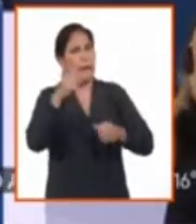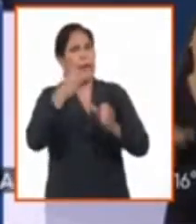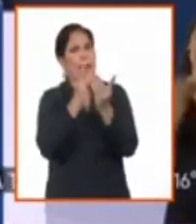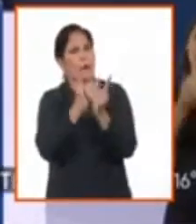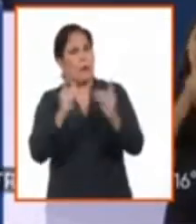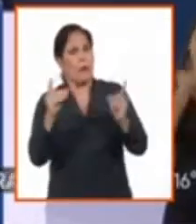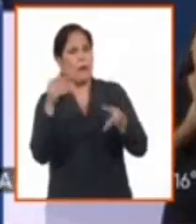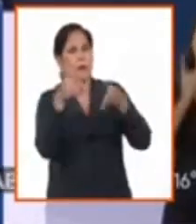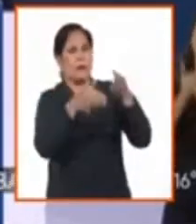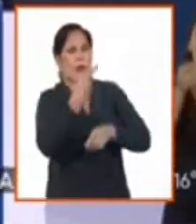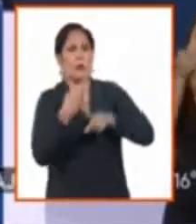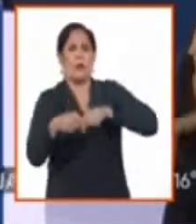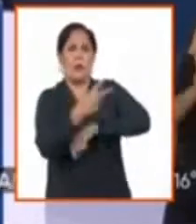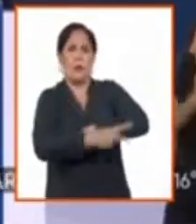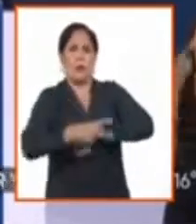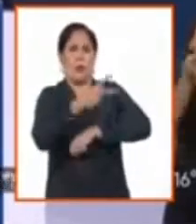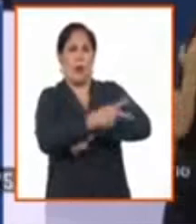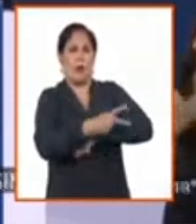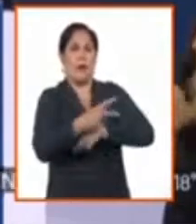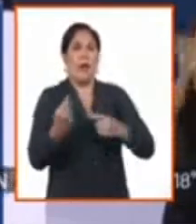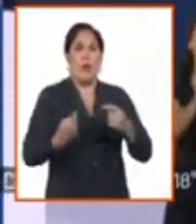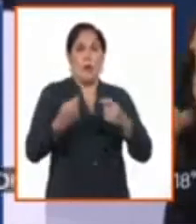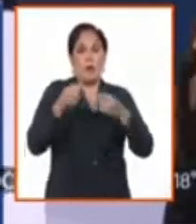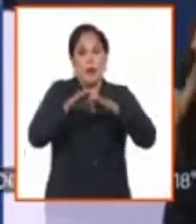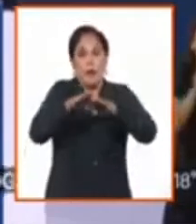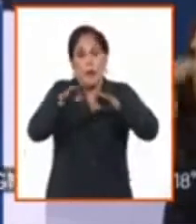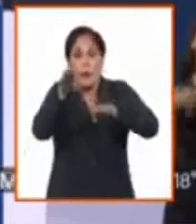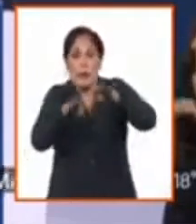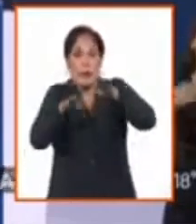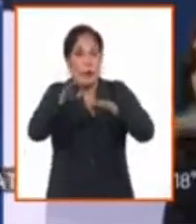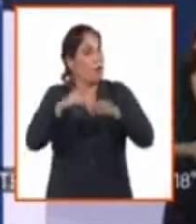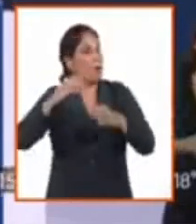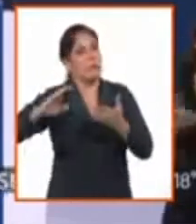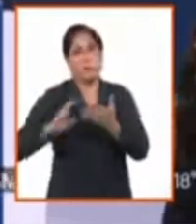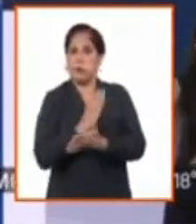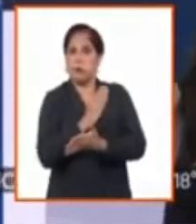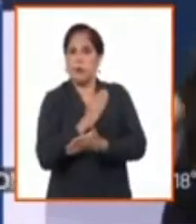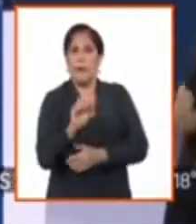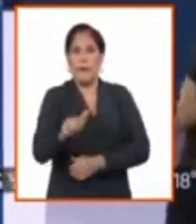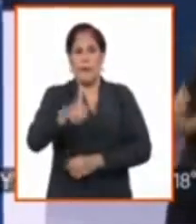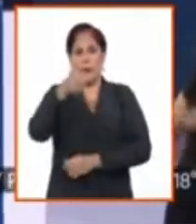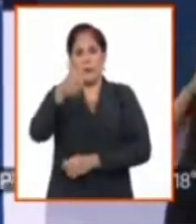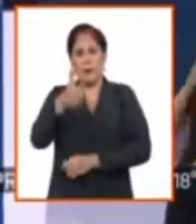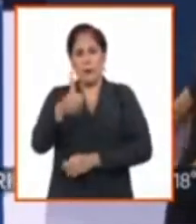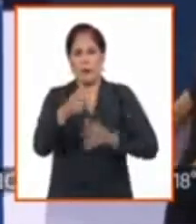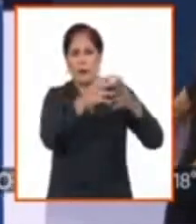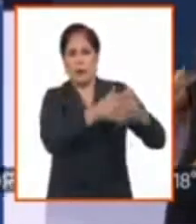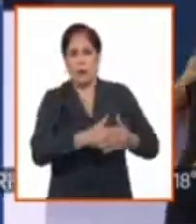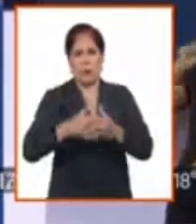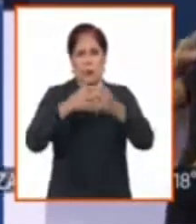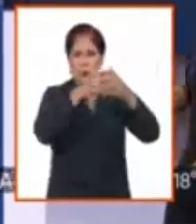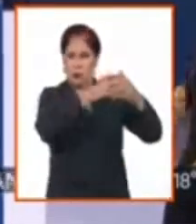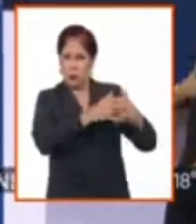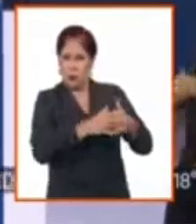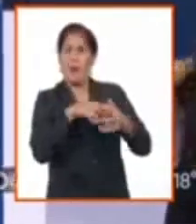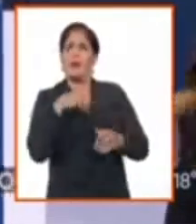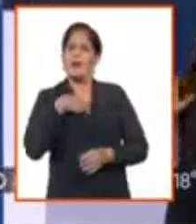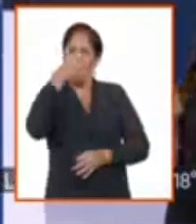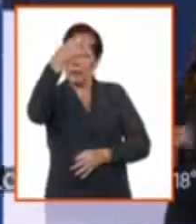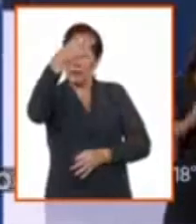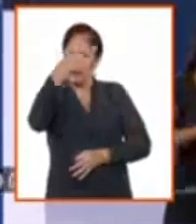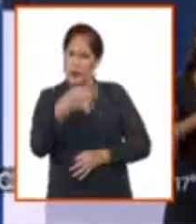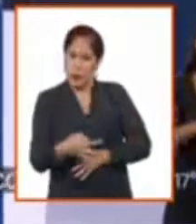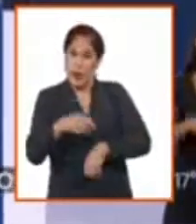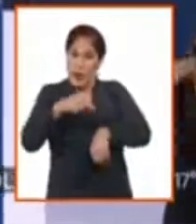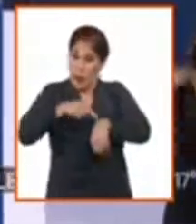y la lucha contra la desigualdad presidente baile estoy segura de que es momento